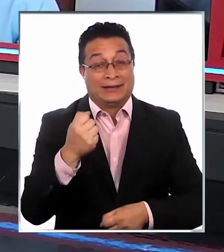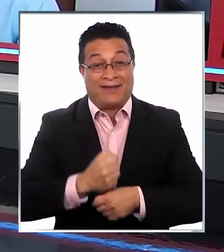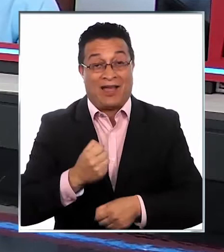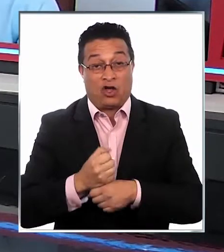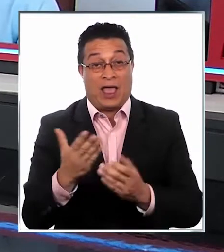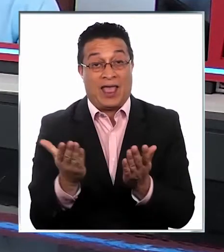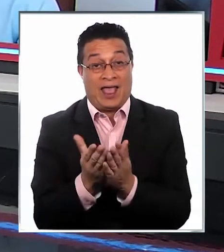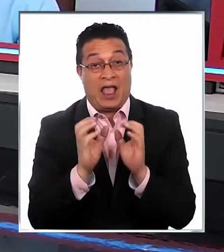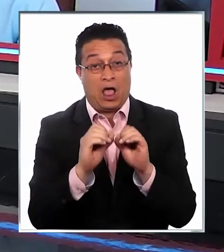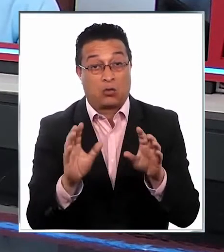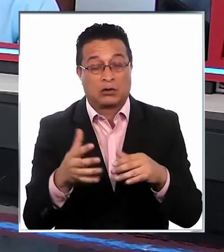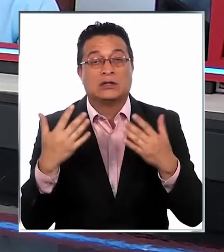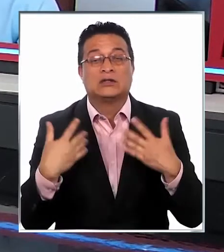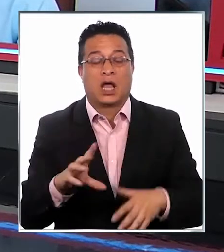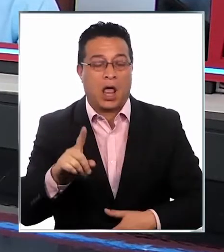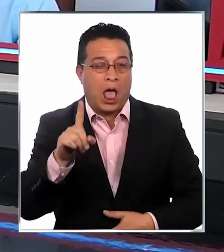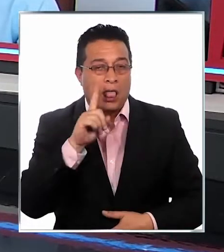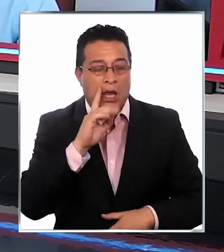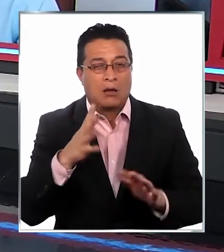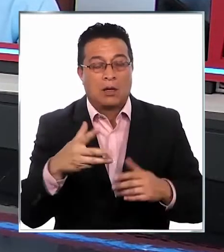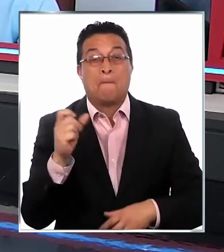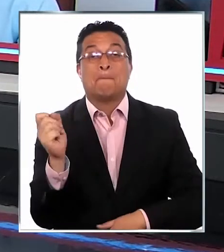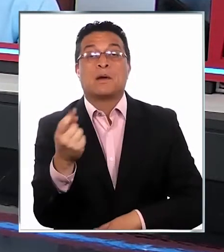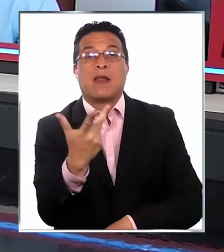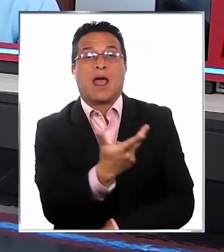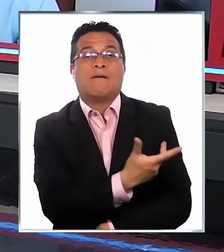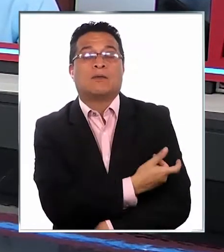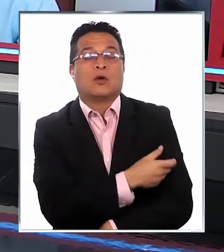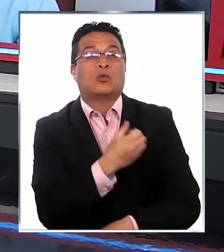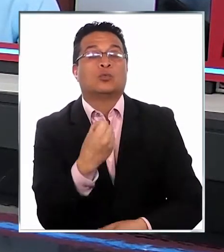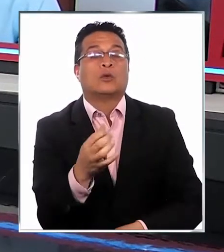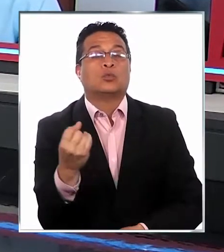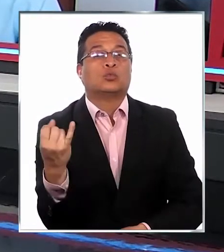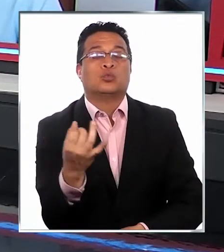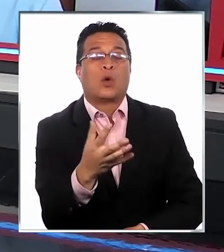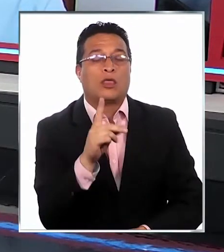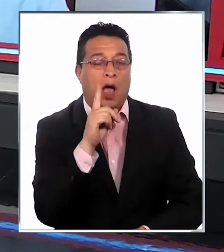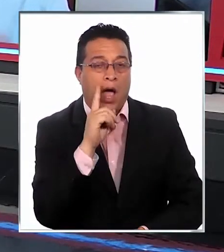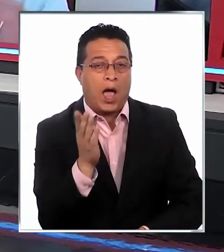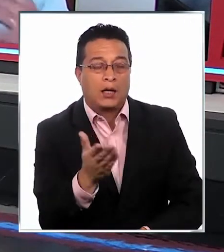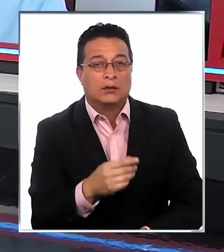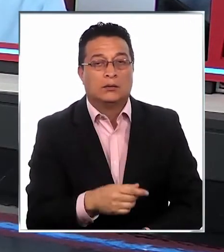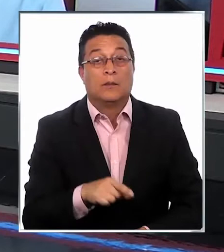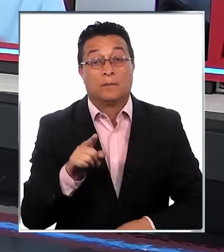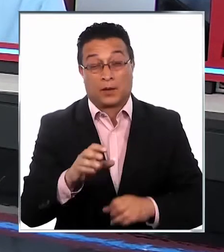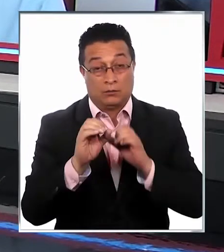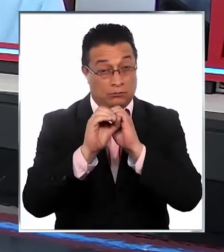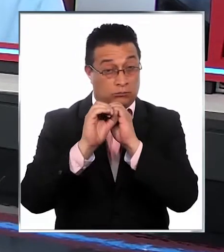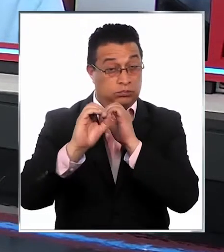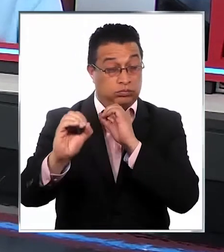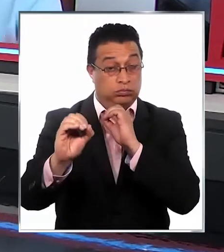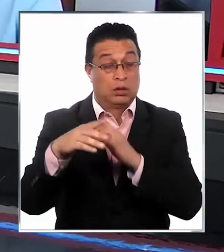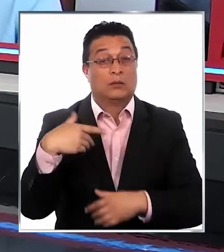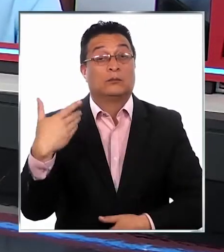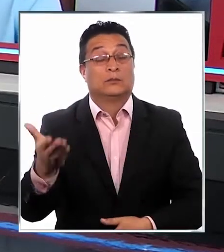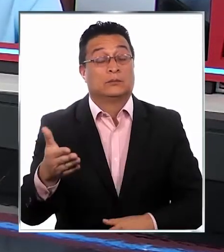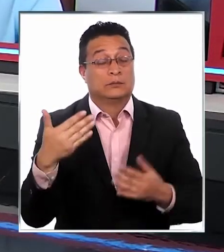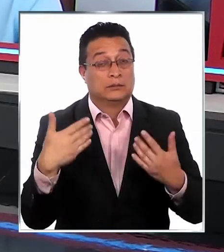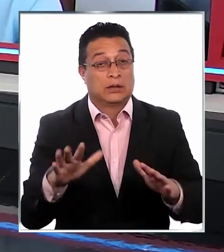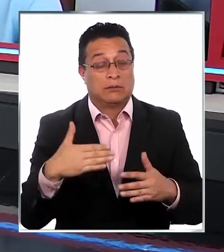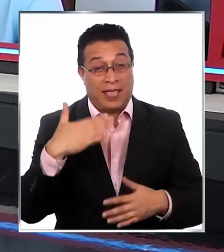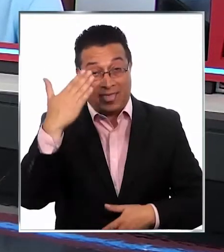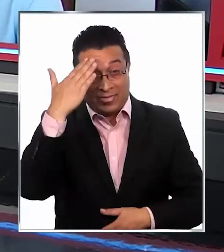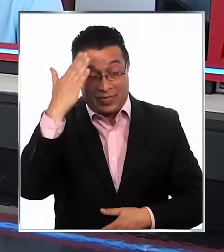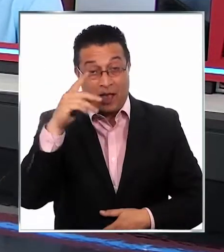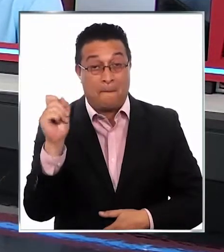de la educación ya tienen por lo menos la primera dosis de la vacuna contra este COVID-19. Las proyecciones para ya el día que se